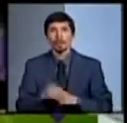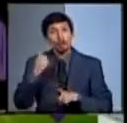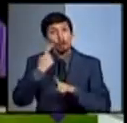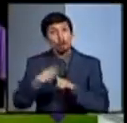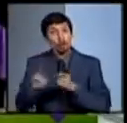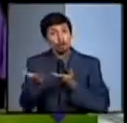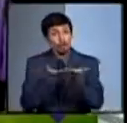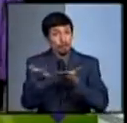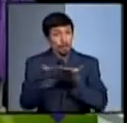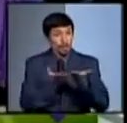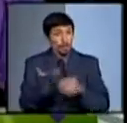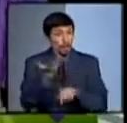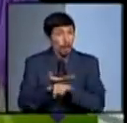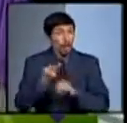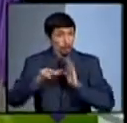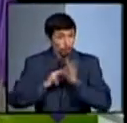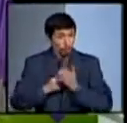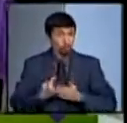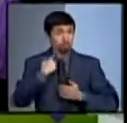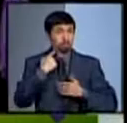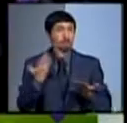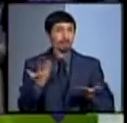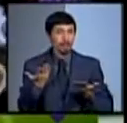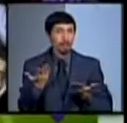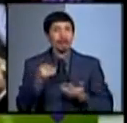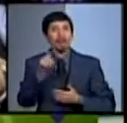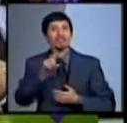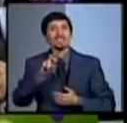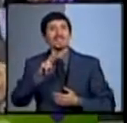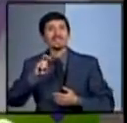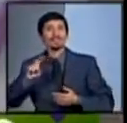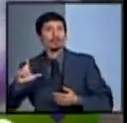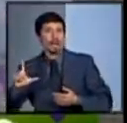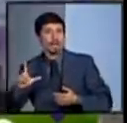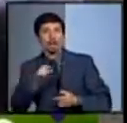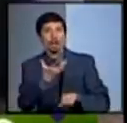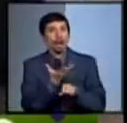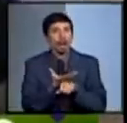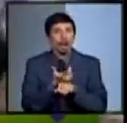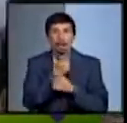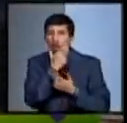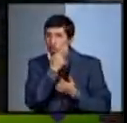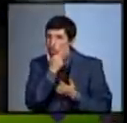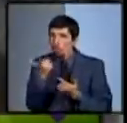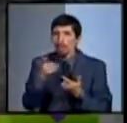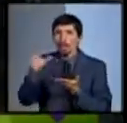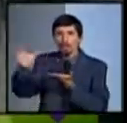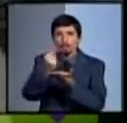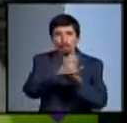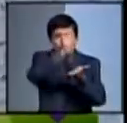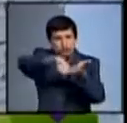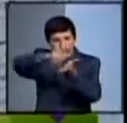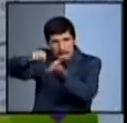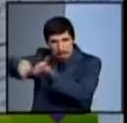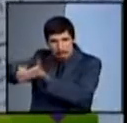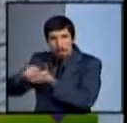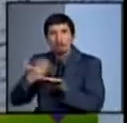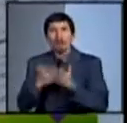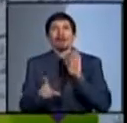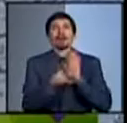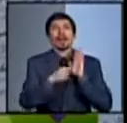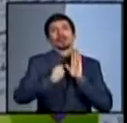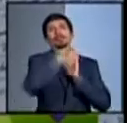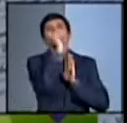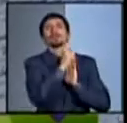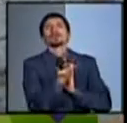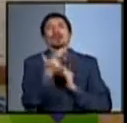Otro servicio que habría presentado fallas es el CERVEL, tras detectarse irregularidades en la captación de firmas para legalizar